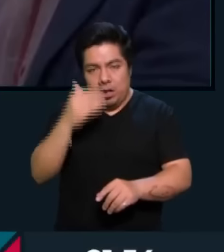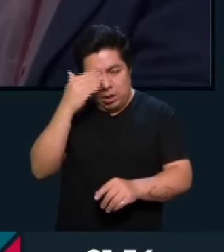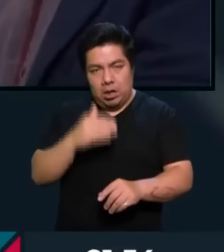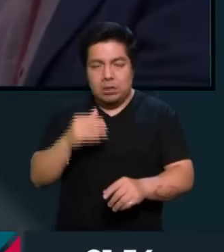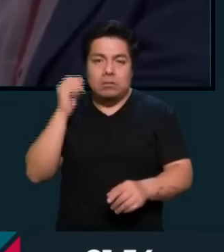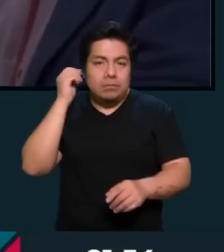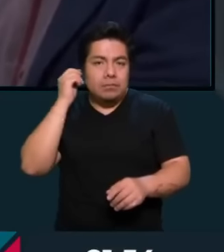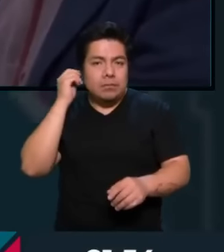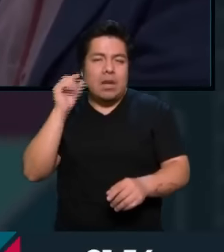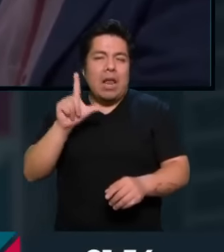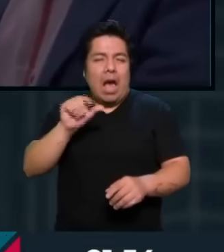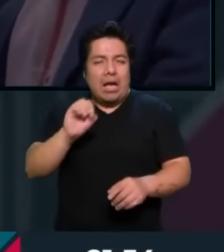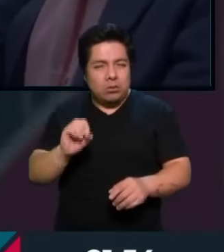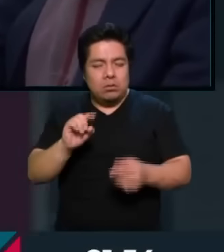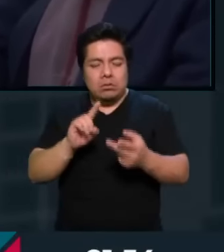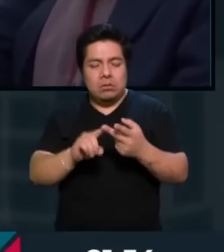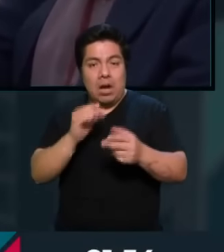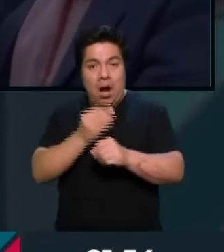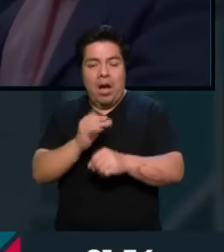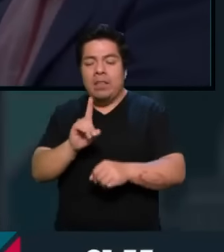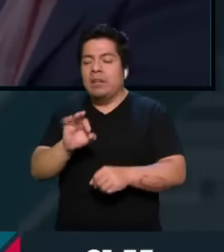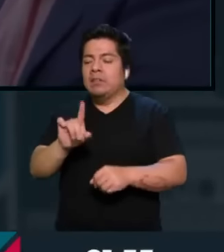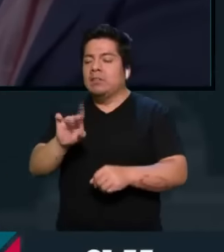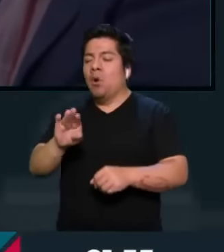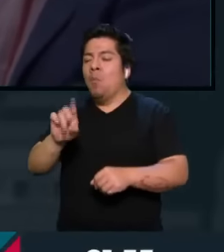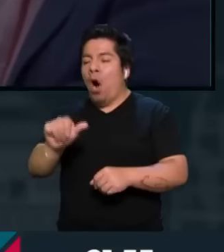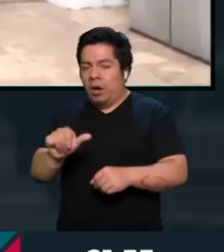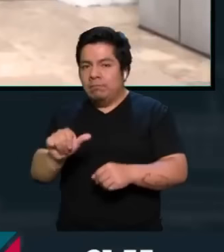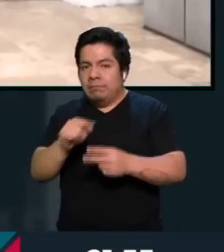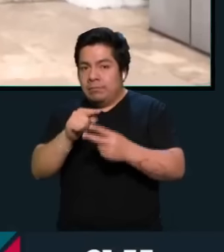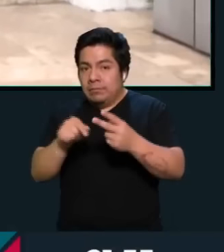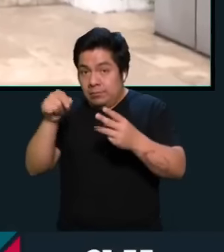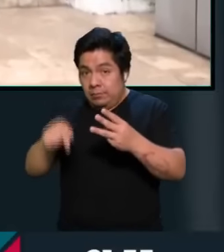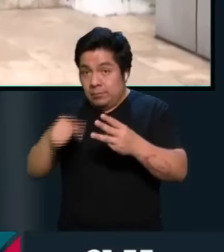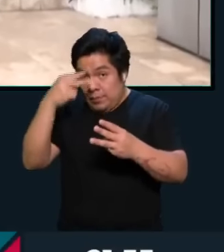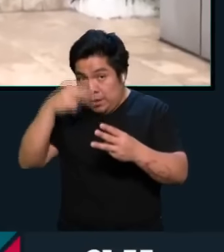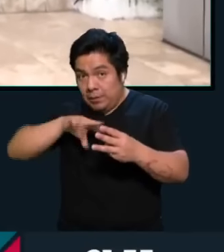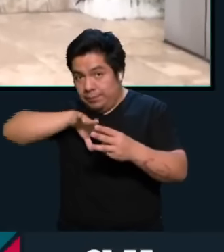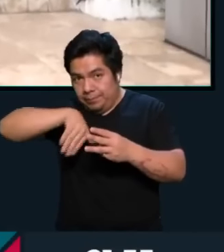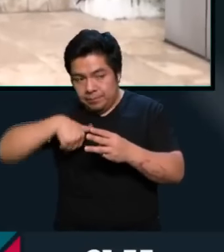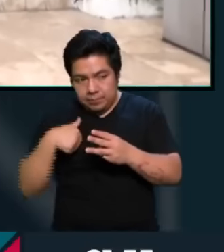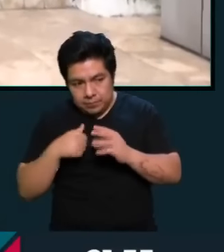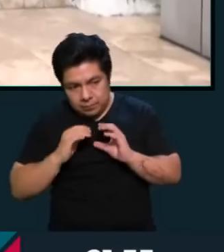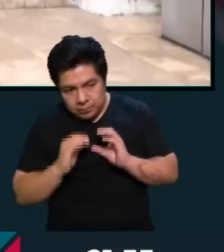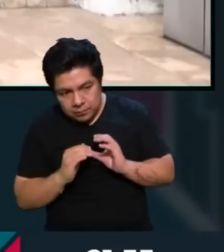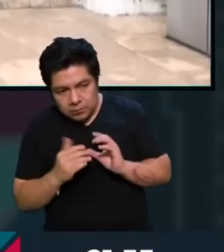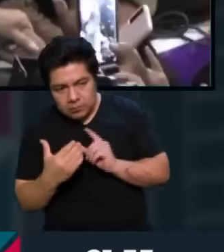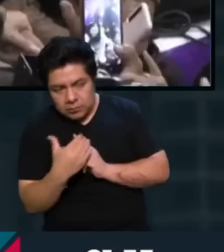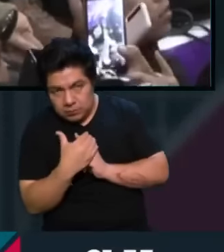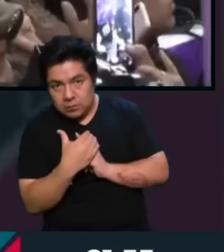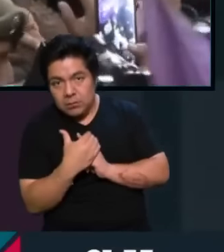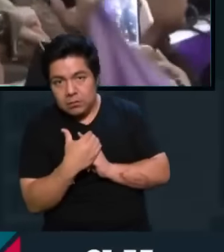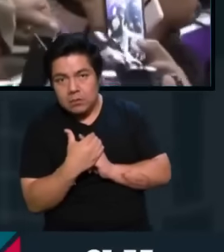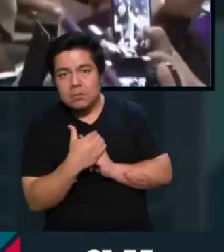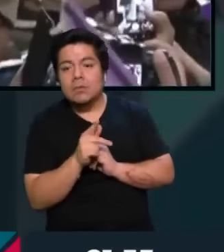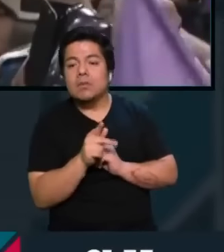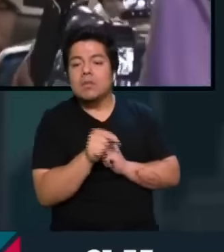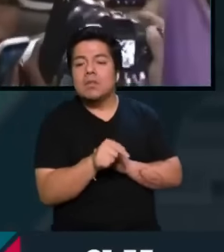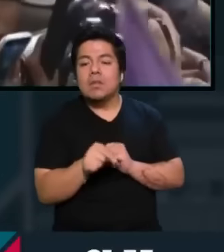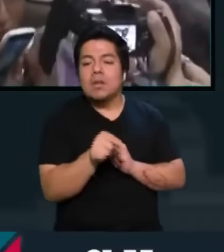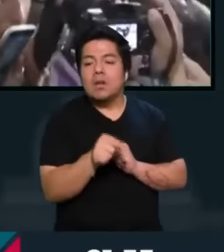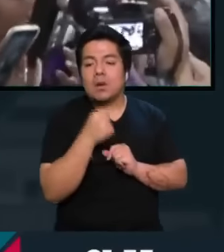de lazo y ahora de Daniel Novoa pues es asilado mexicano y lo que compete lo que corresponde es que